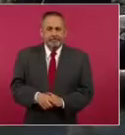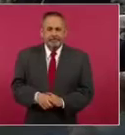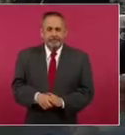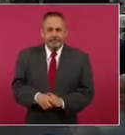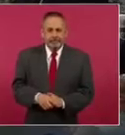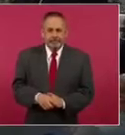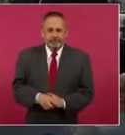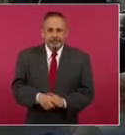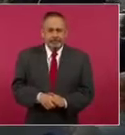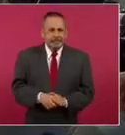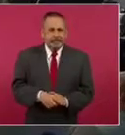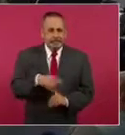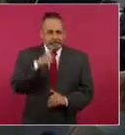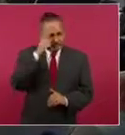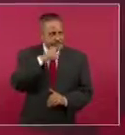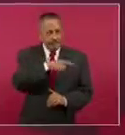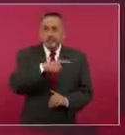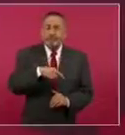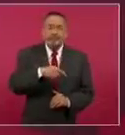para consumo